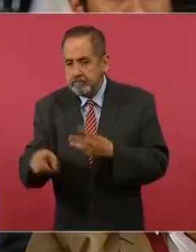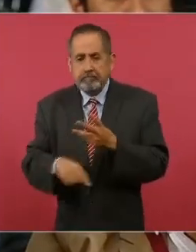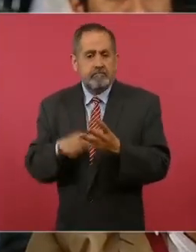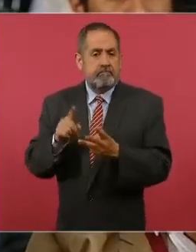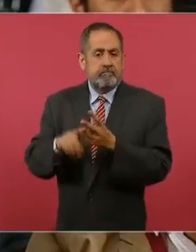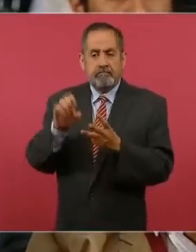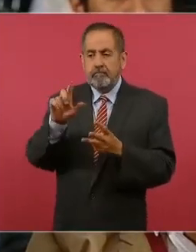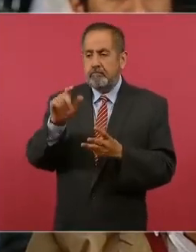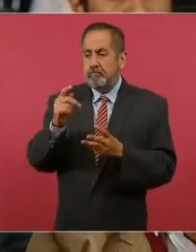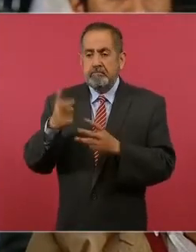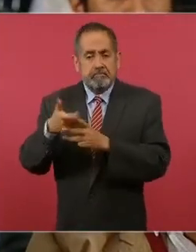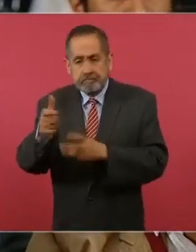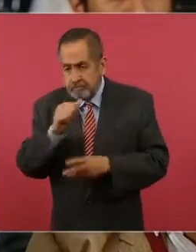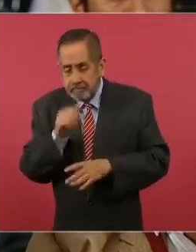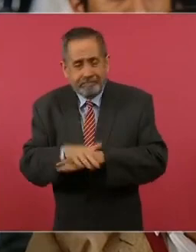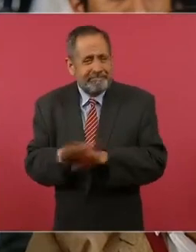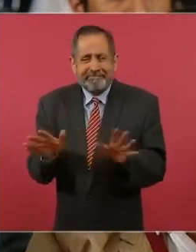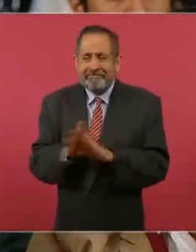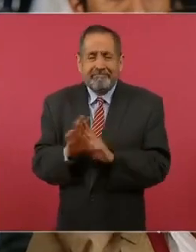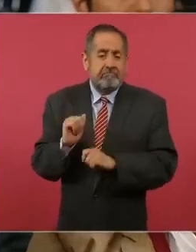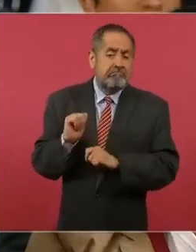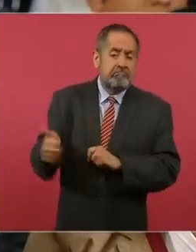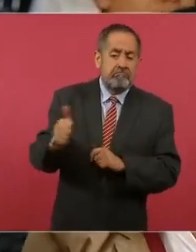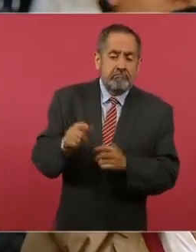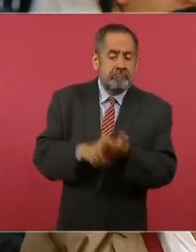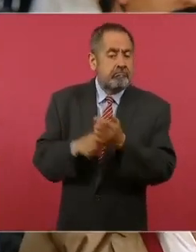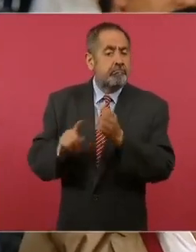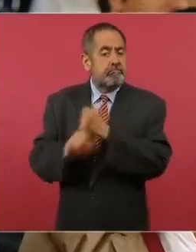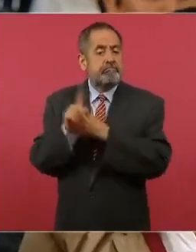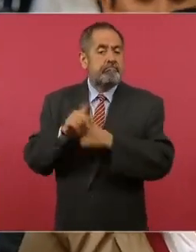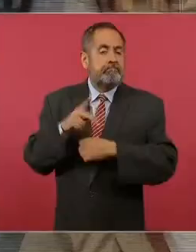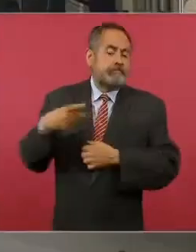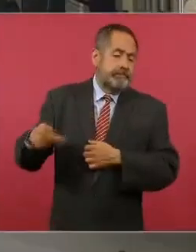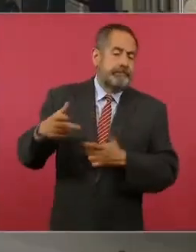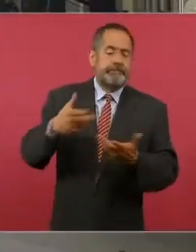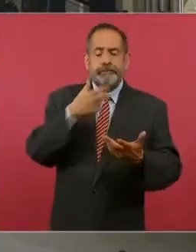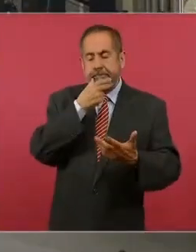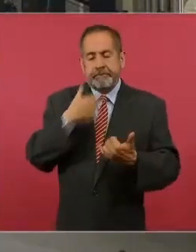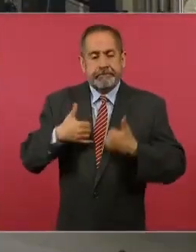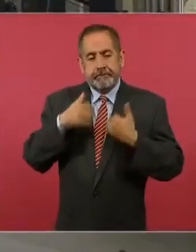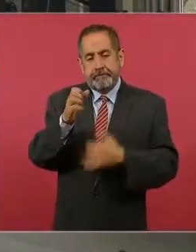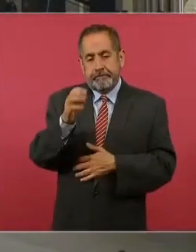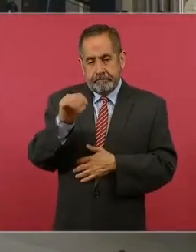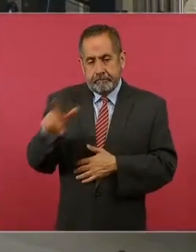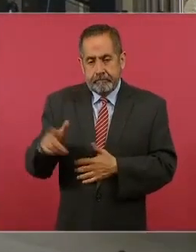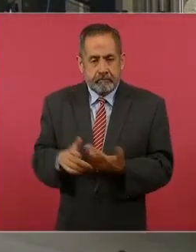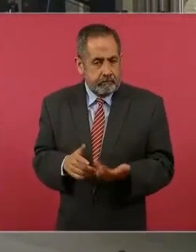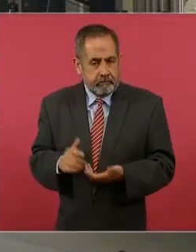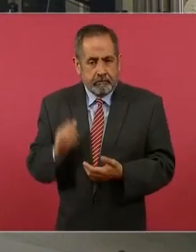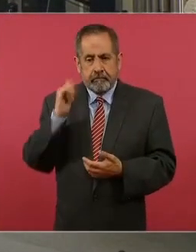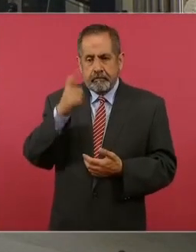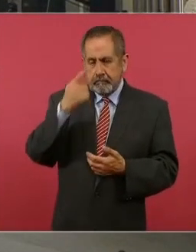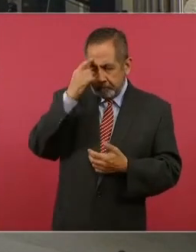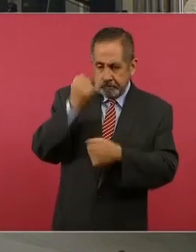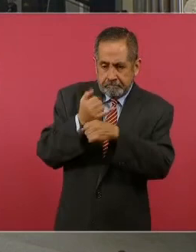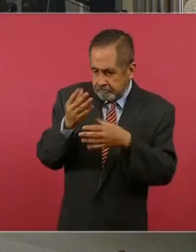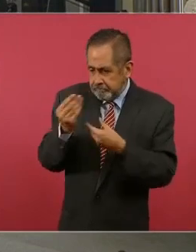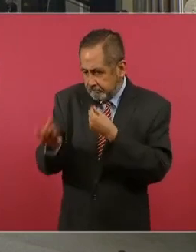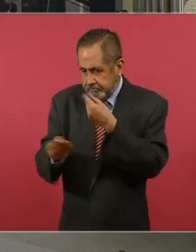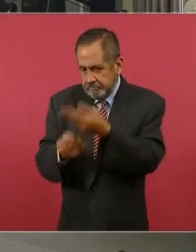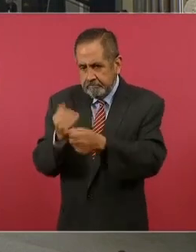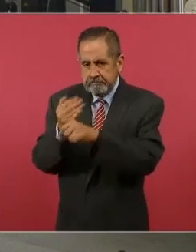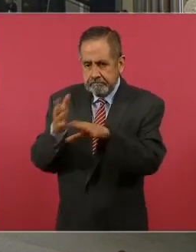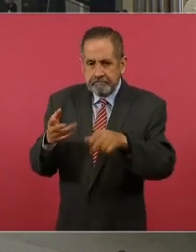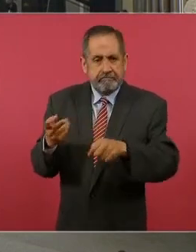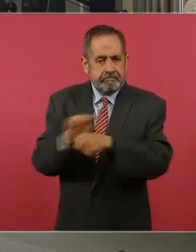hecho responsables de la muerte del joven Emanuel Rubén Ruiz Martínez. En este caso, por lo menos para darles la información